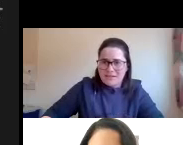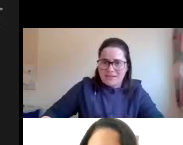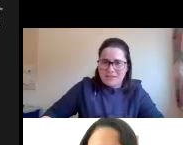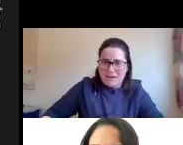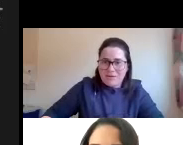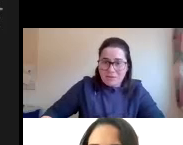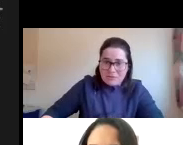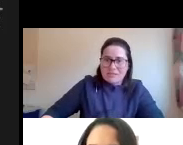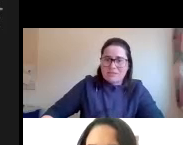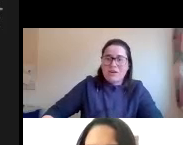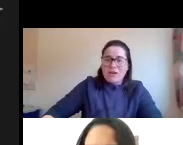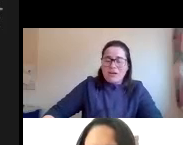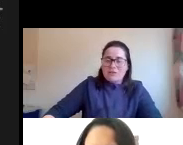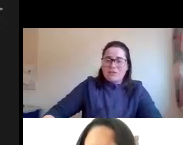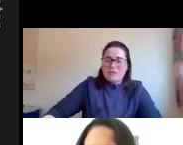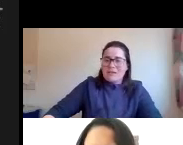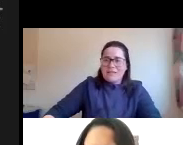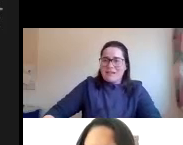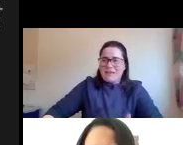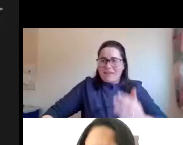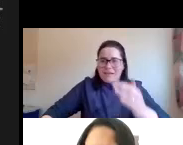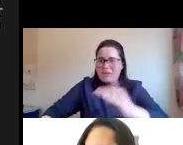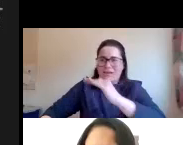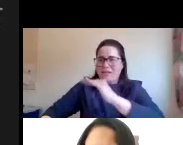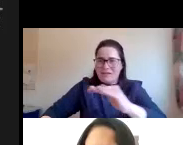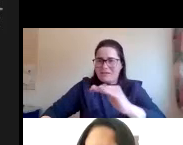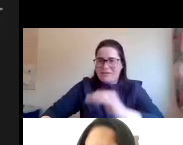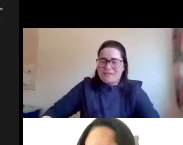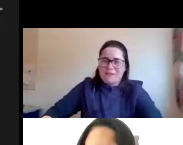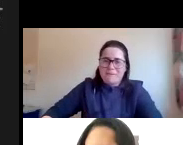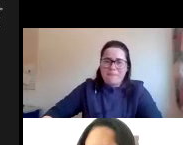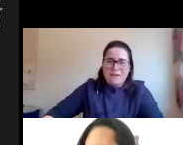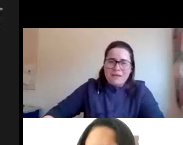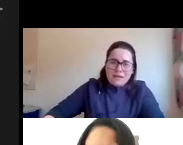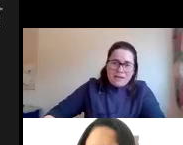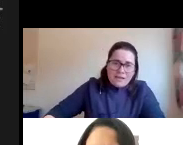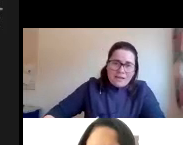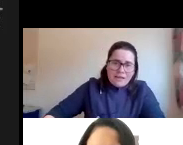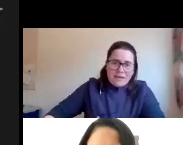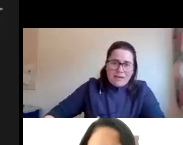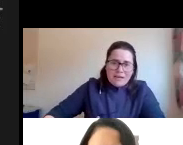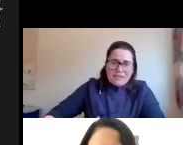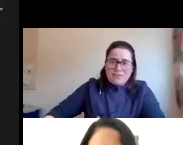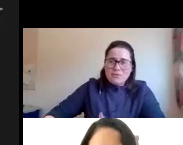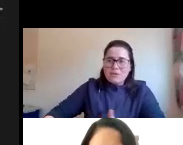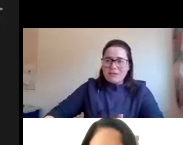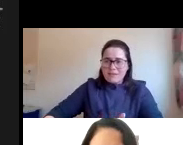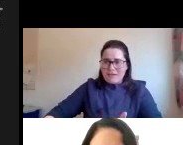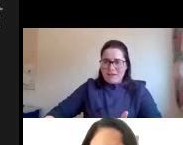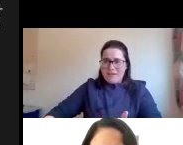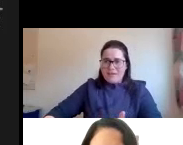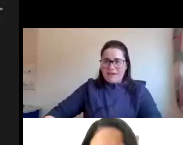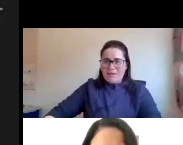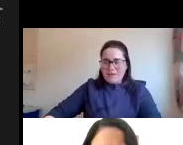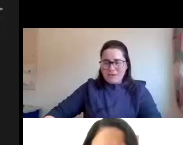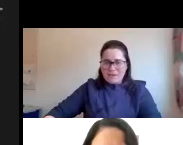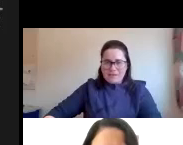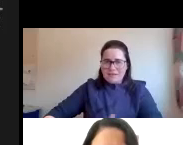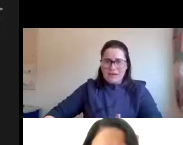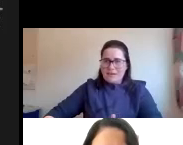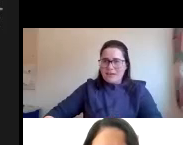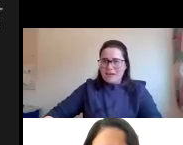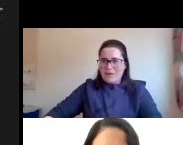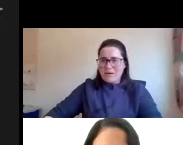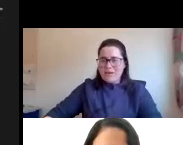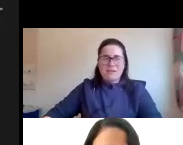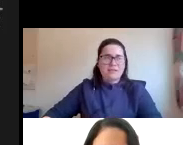superficial que entra al lago. Entonces eso lo que nos da es la idea de lo que entra, si va a ser. Le hicimos un índice de calidad de agua, que el índice